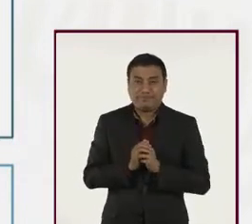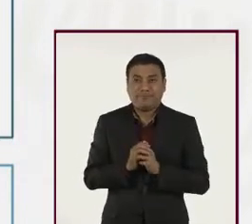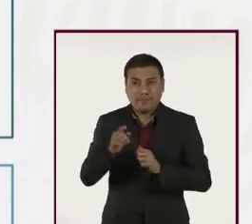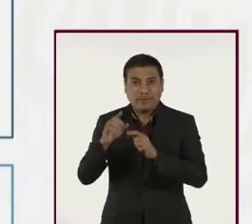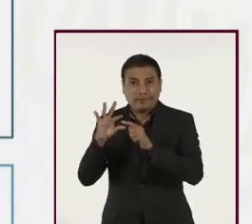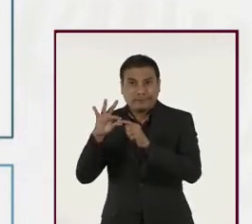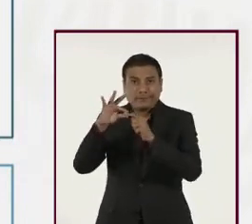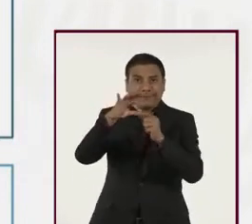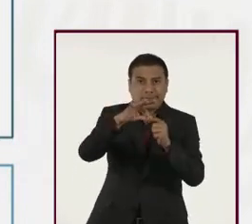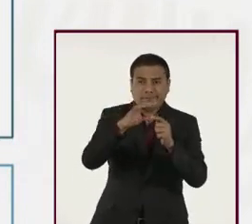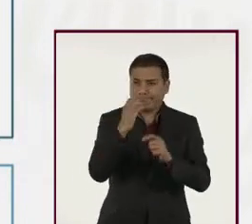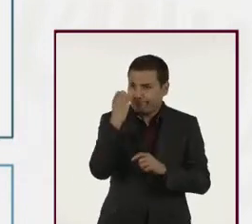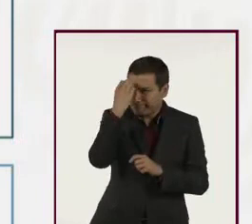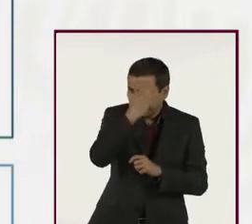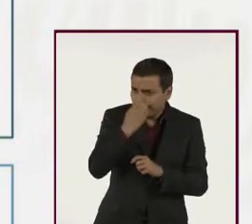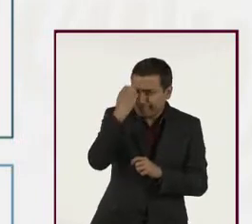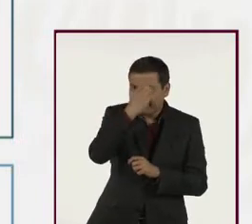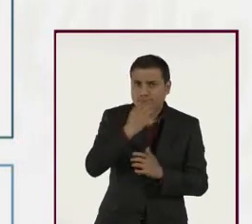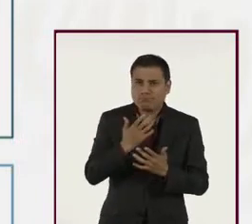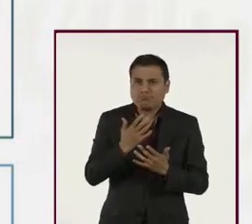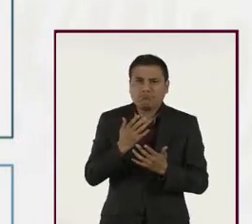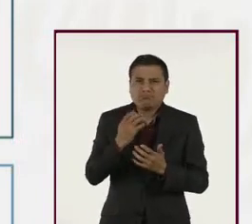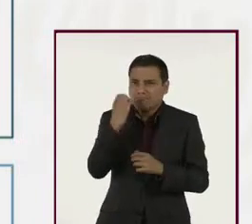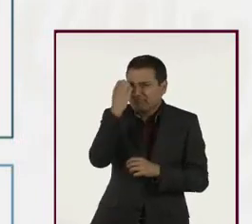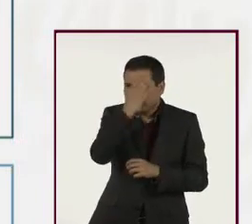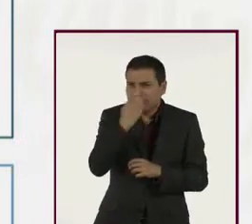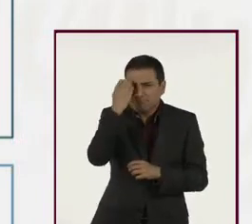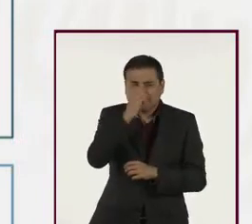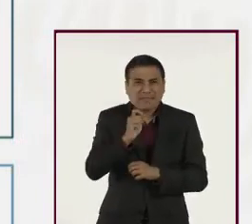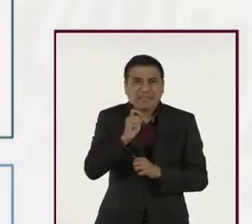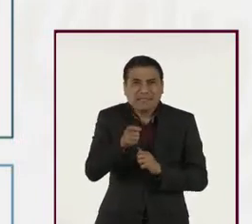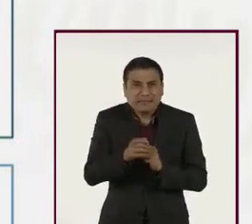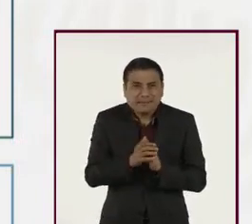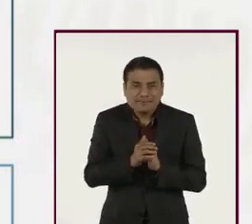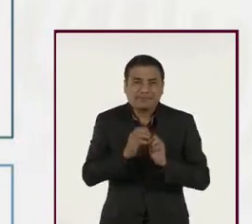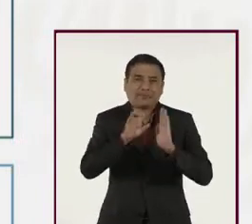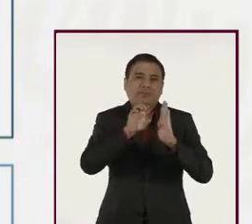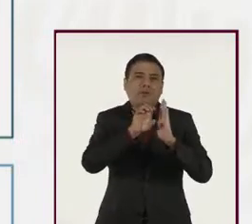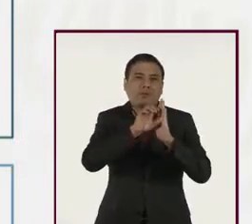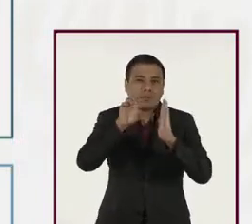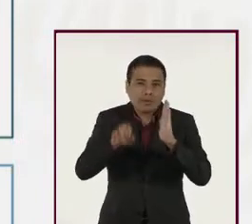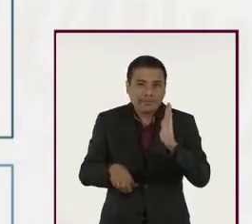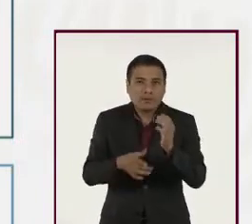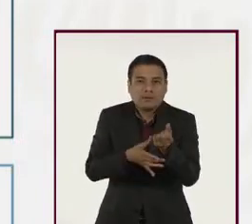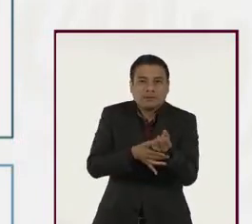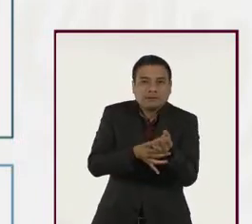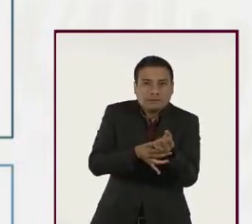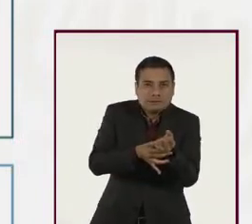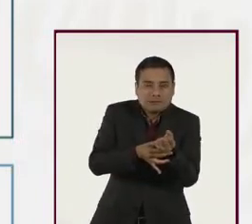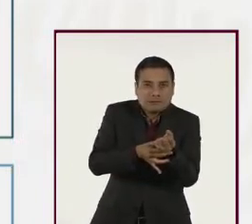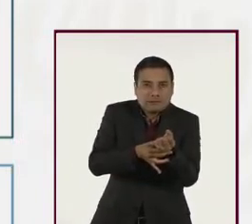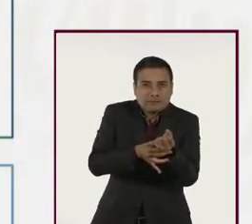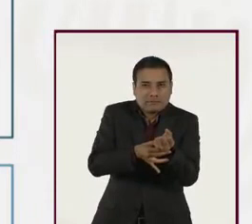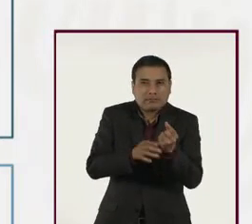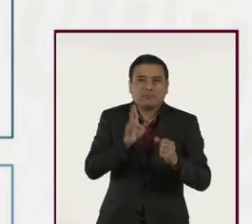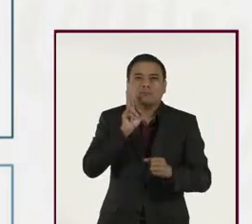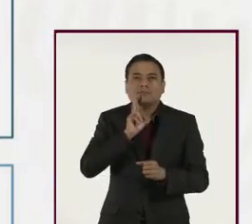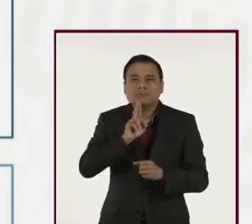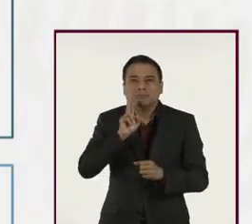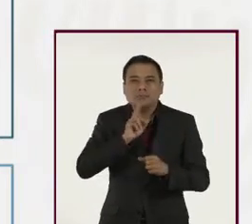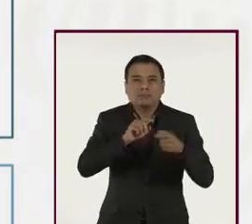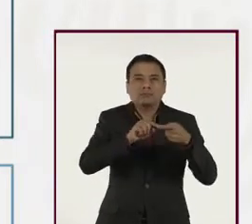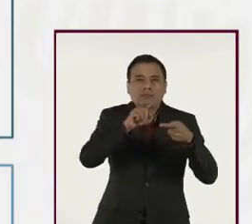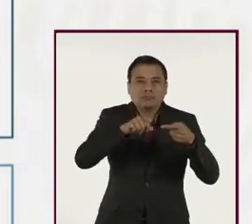de valoración, ¿qué es lo que podemos identificar? Bueno, desde que se toman los signos vitales y estamos observando que el niño o el adolescente